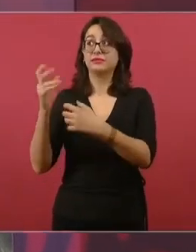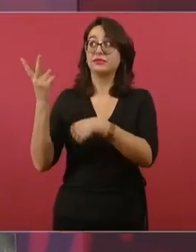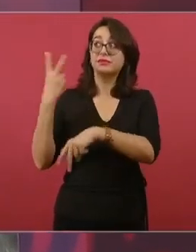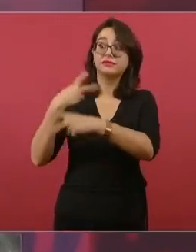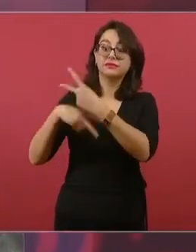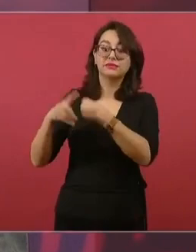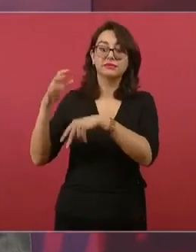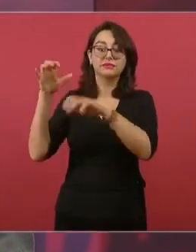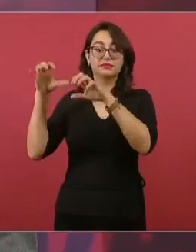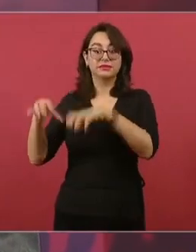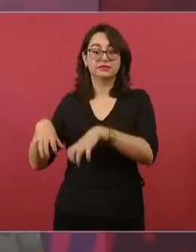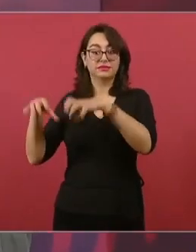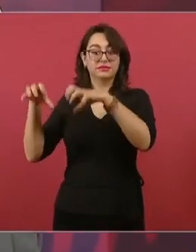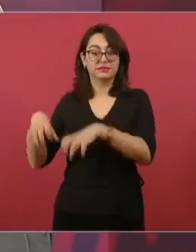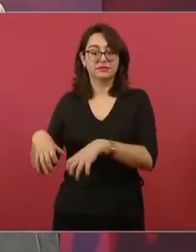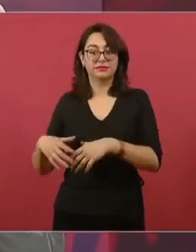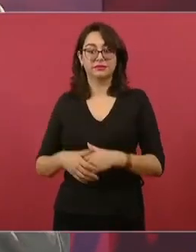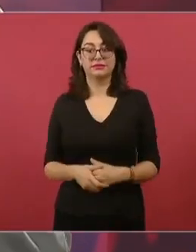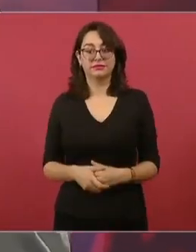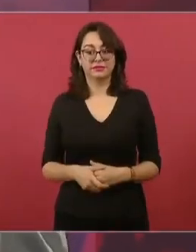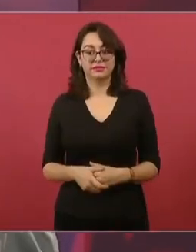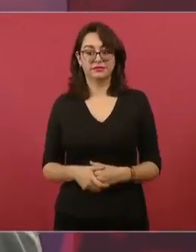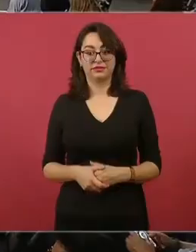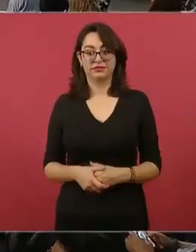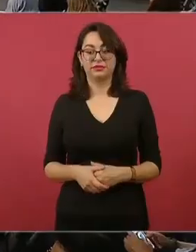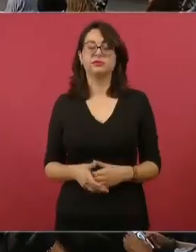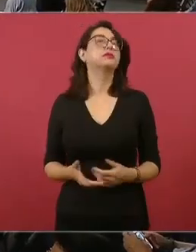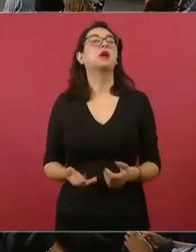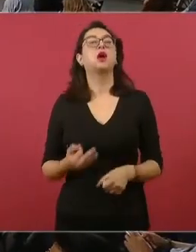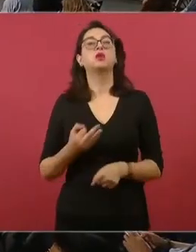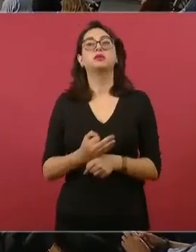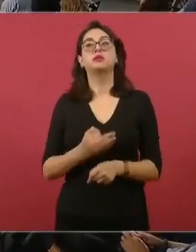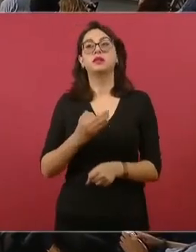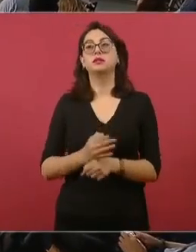1.554 kilómetros. Es como ir de aquí